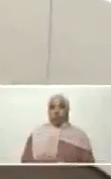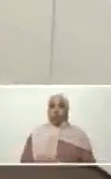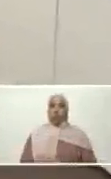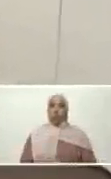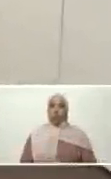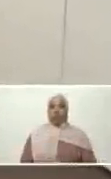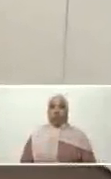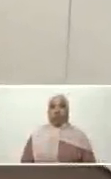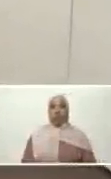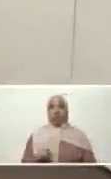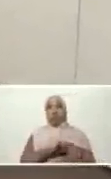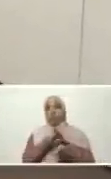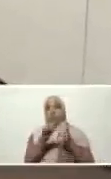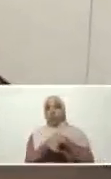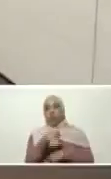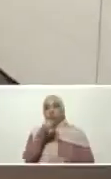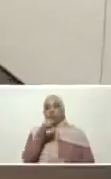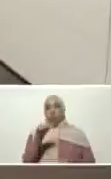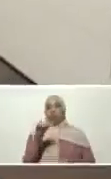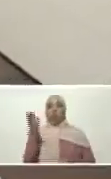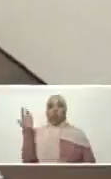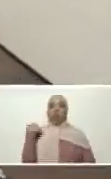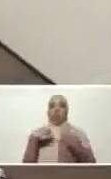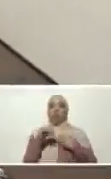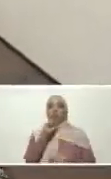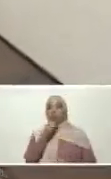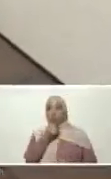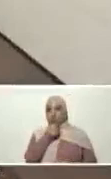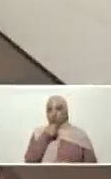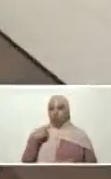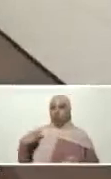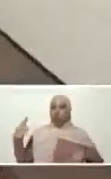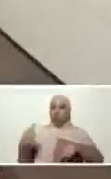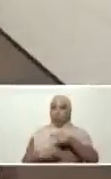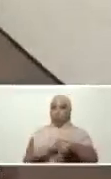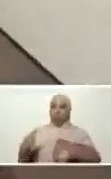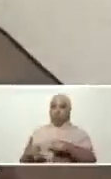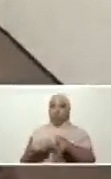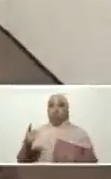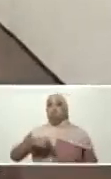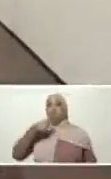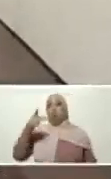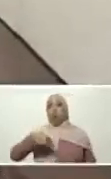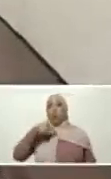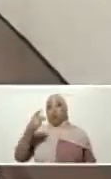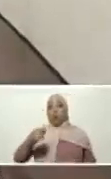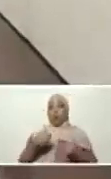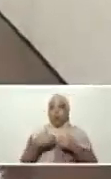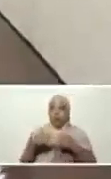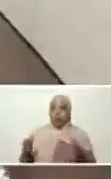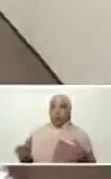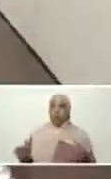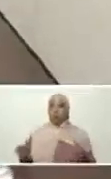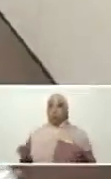Para transformarlo todo, la tercera R, para revolucionar las políticas públicas, Arriaza.